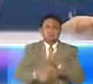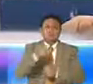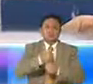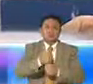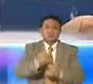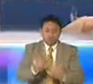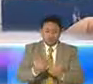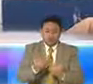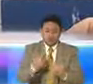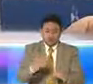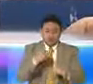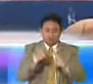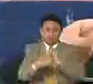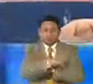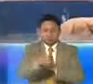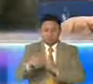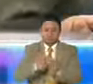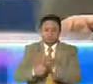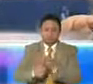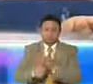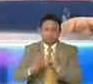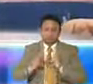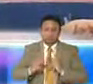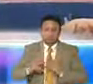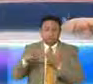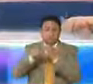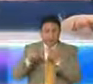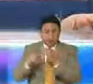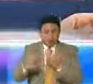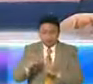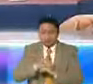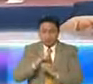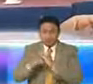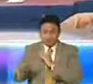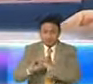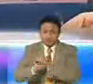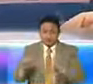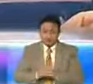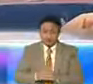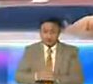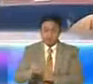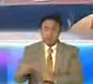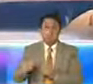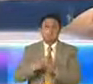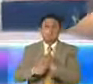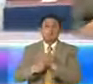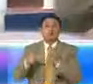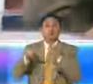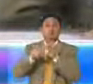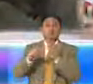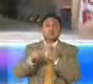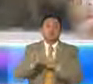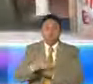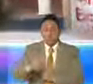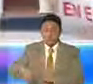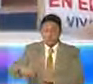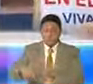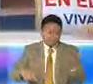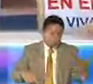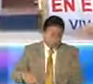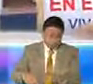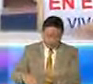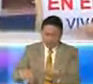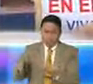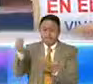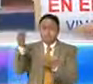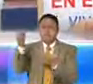hasta ahora no emite al Ministerio de Finanzas. Y es el Ministerio de Finanzas el que tiene que presupuestar a ver